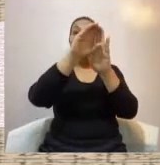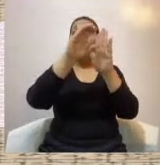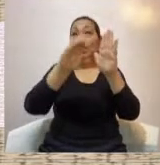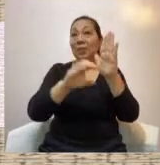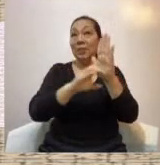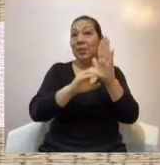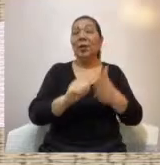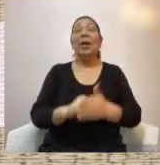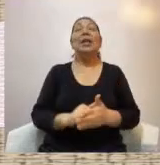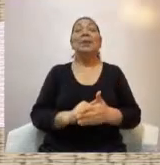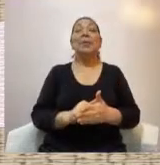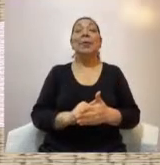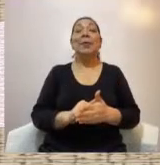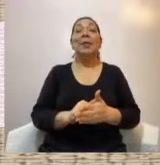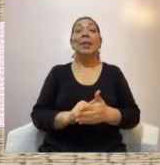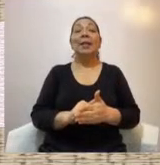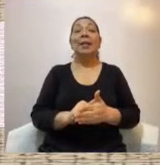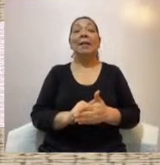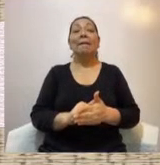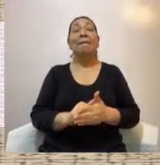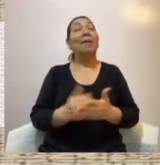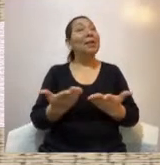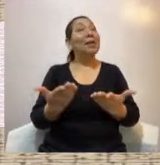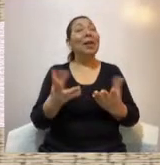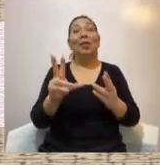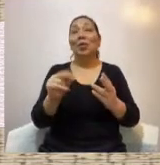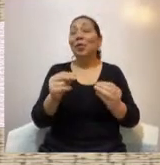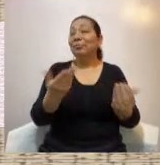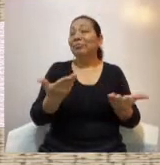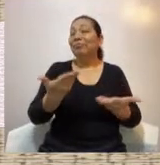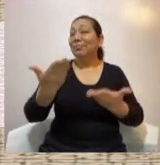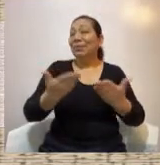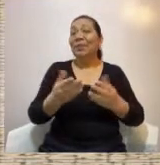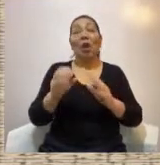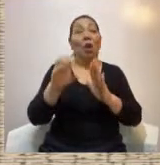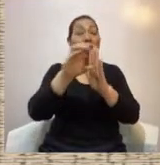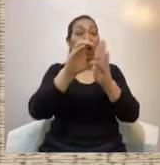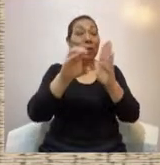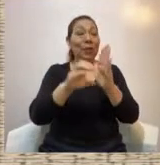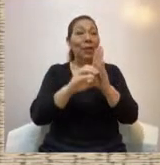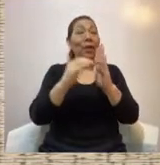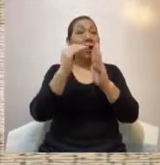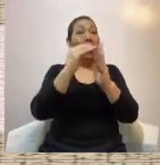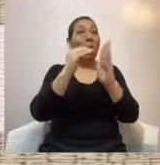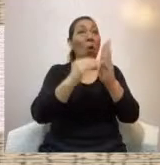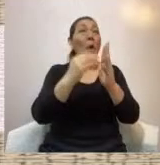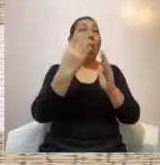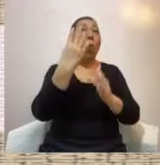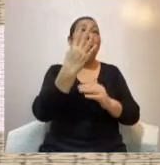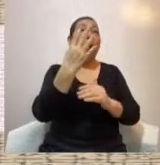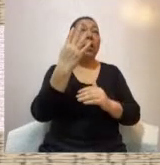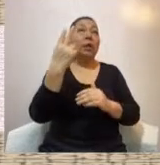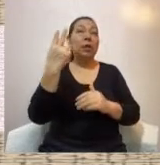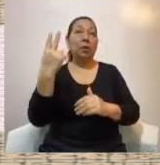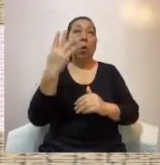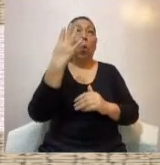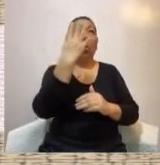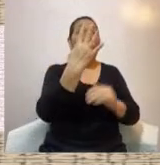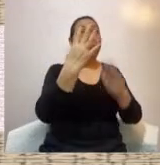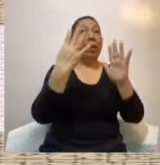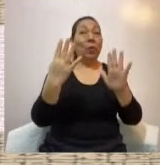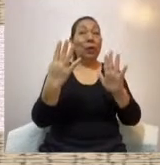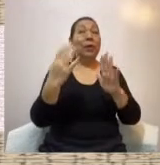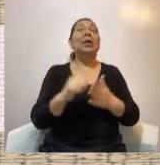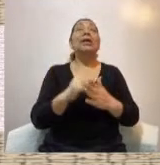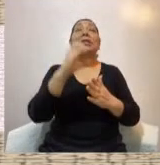Tribunal Constitucional que inaplique por considerarlos inconstitucionales el artículo 42 y 49